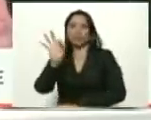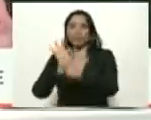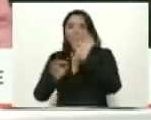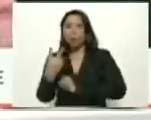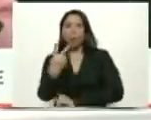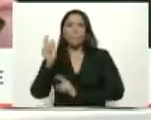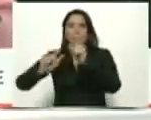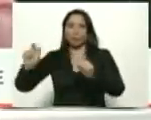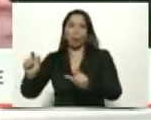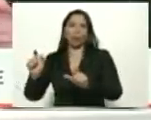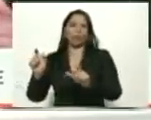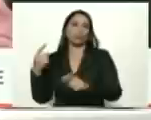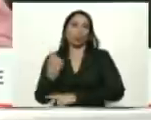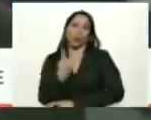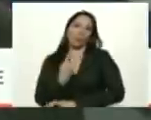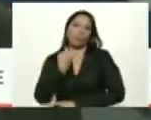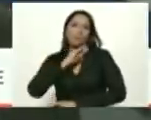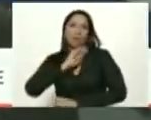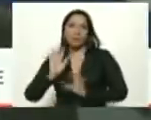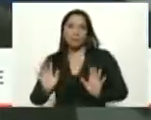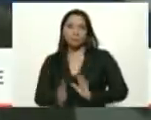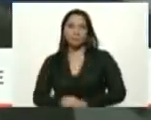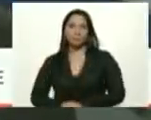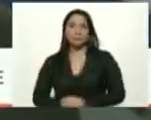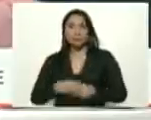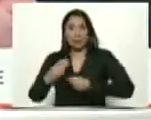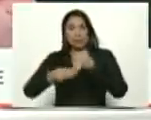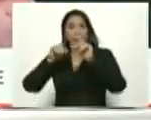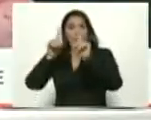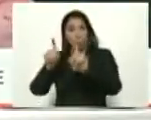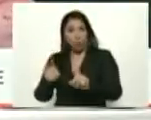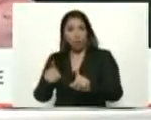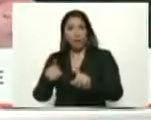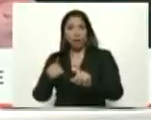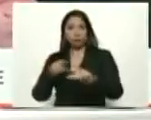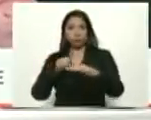dos casos, afortunadamente. Se les hizo las pruebas al llegar,